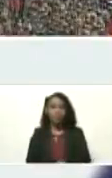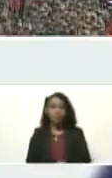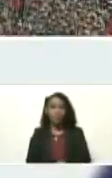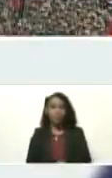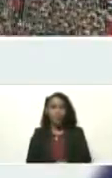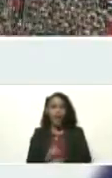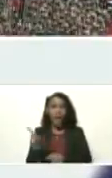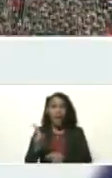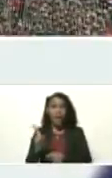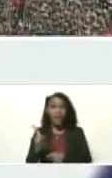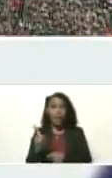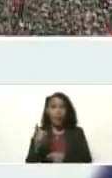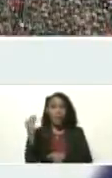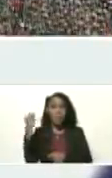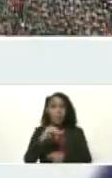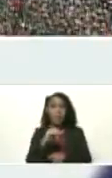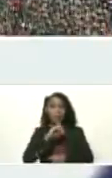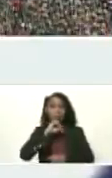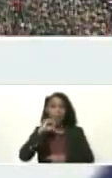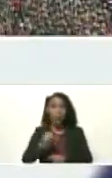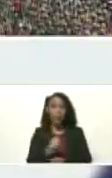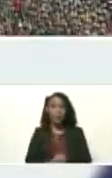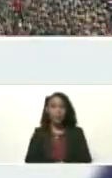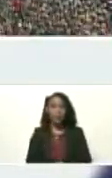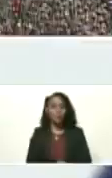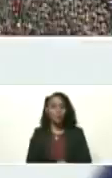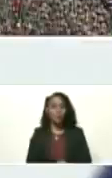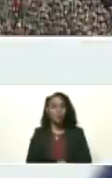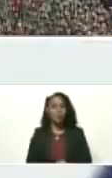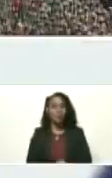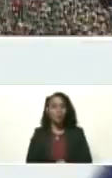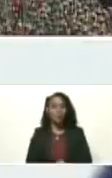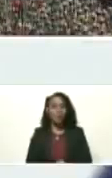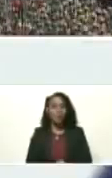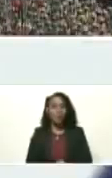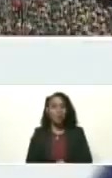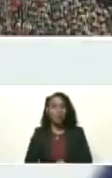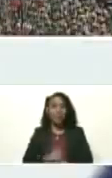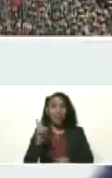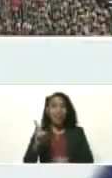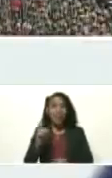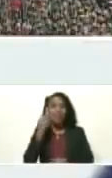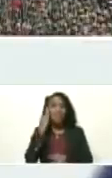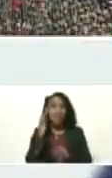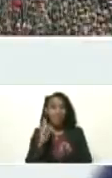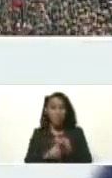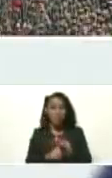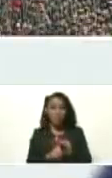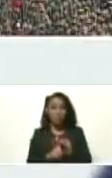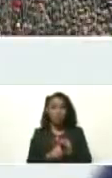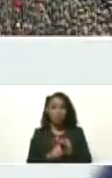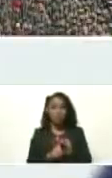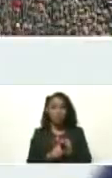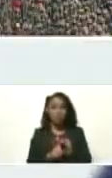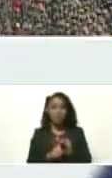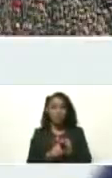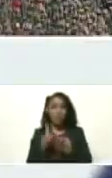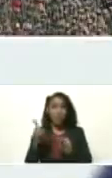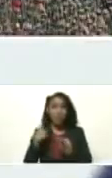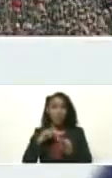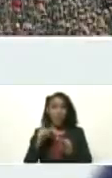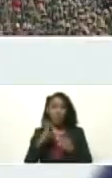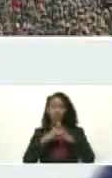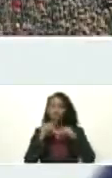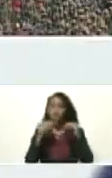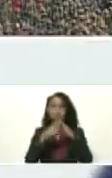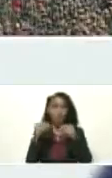Va a ser más atractiva y superior que Instagram, muchachos, que el Facebook. Va a tener un poquito de